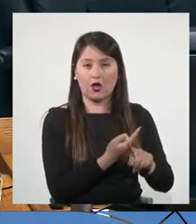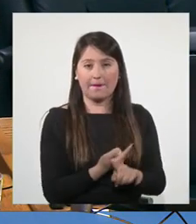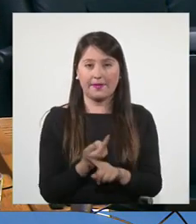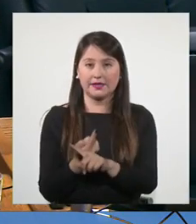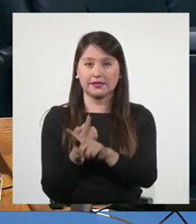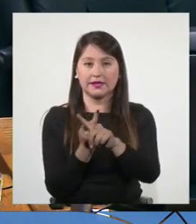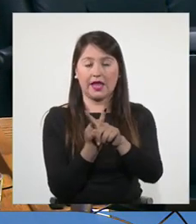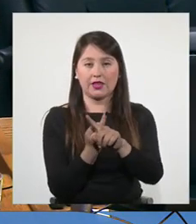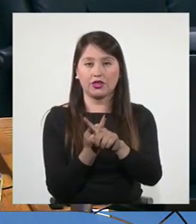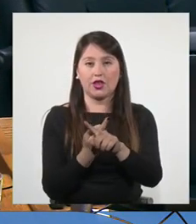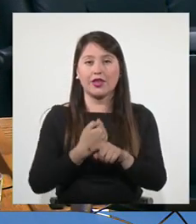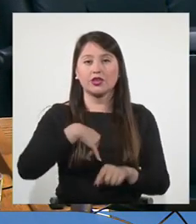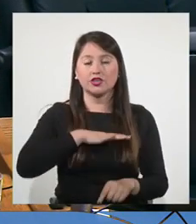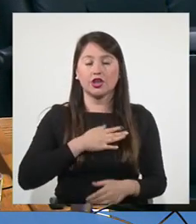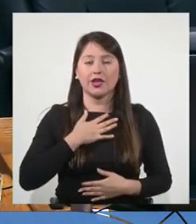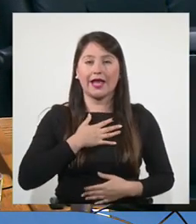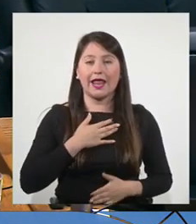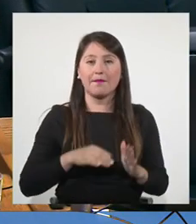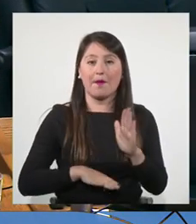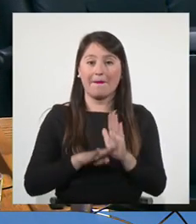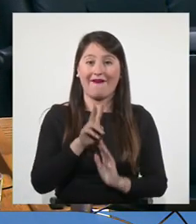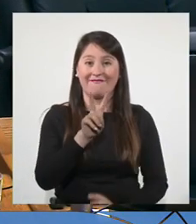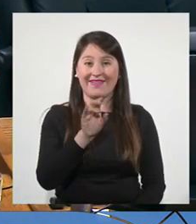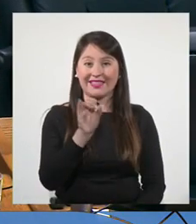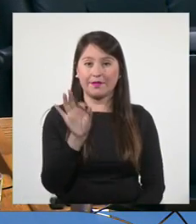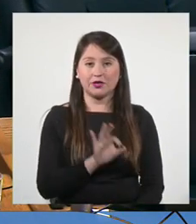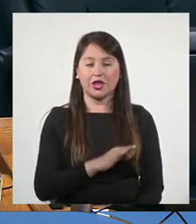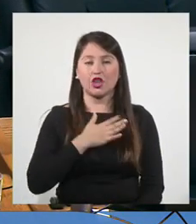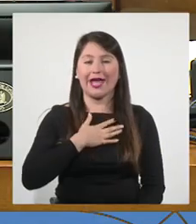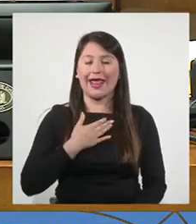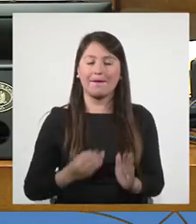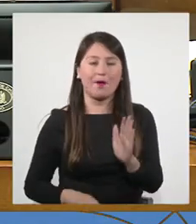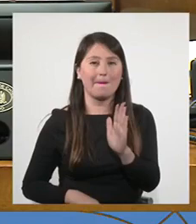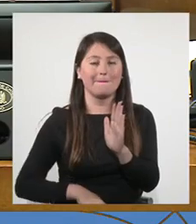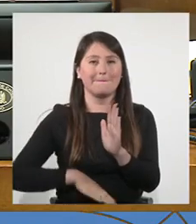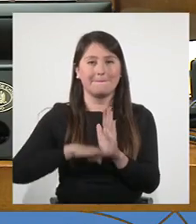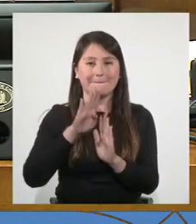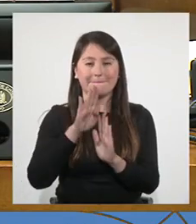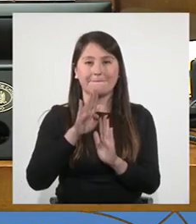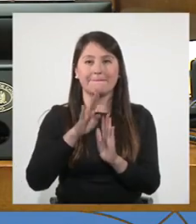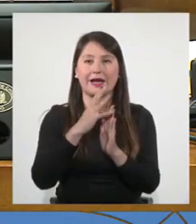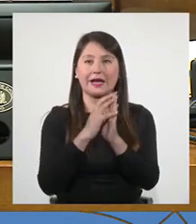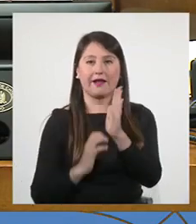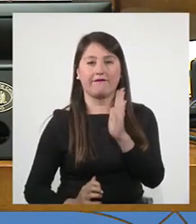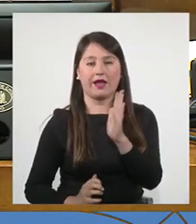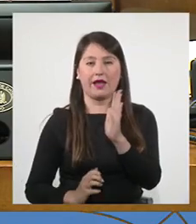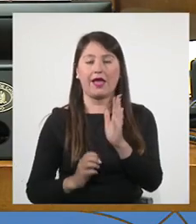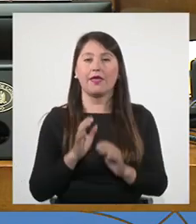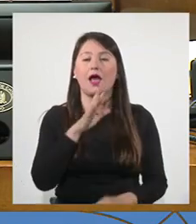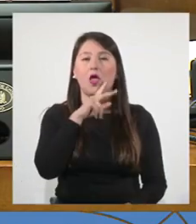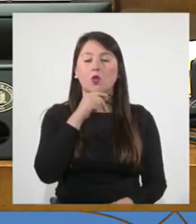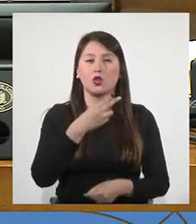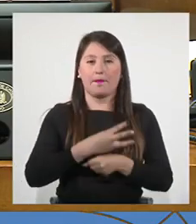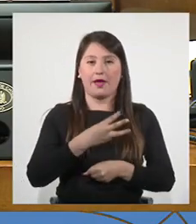cierto, aspiramos a más de un 20% de rebaja para la tarifa de los adultos mayores. Se deja pendiente.